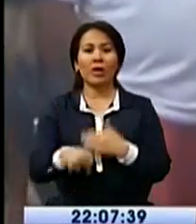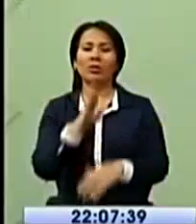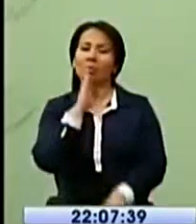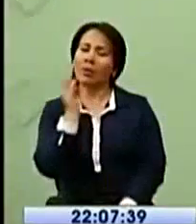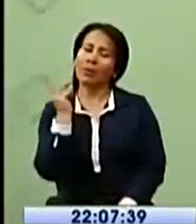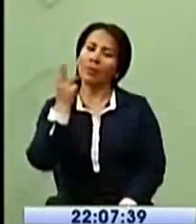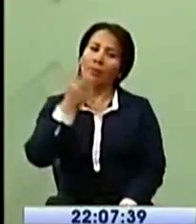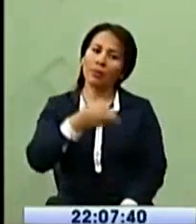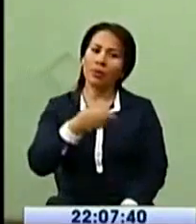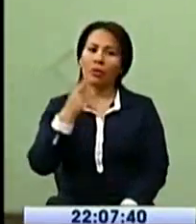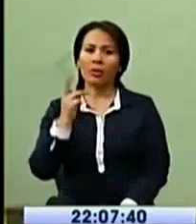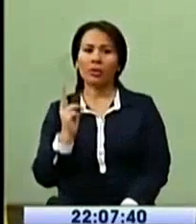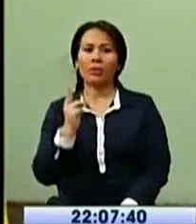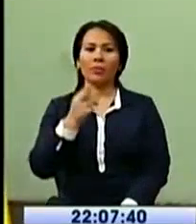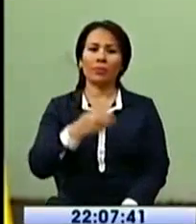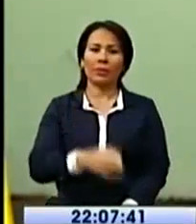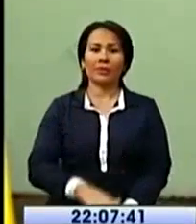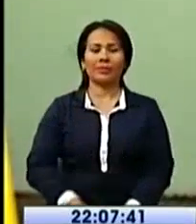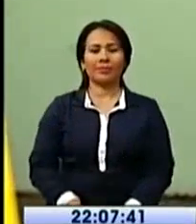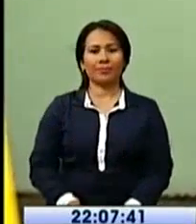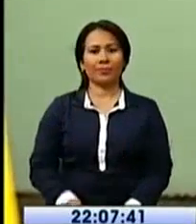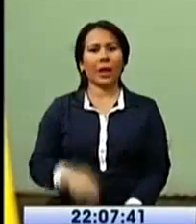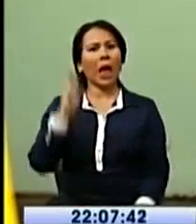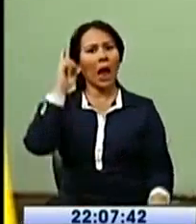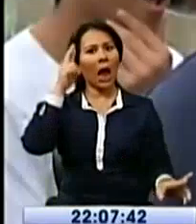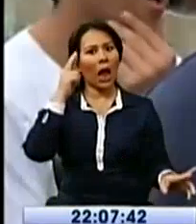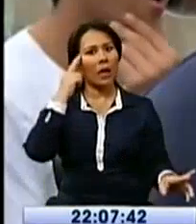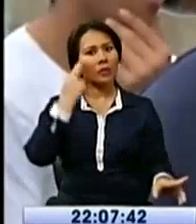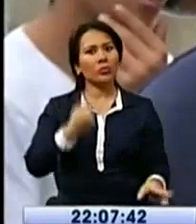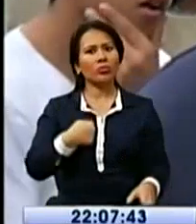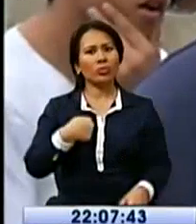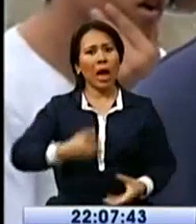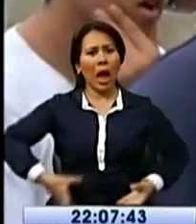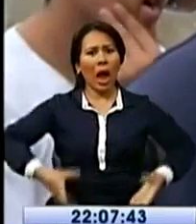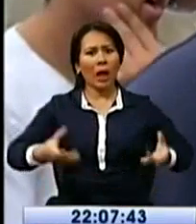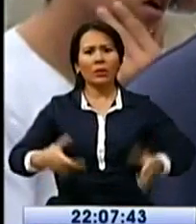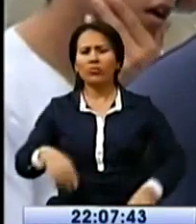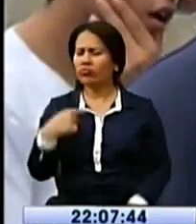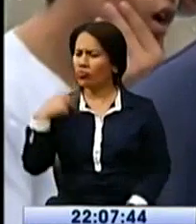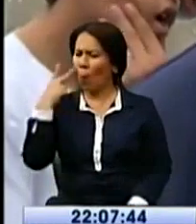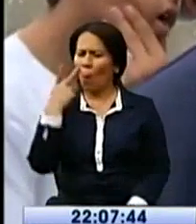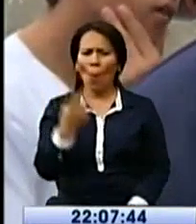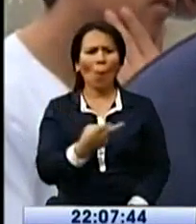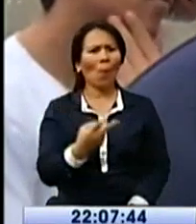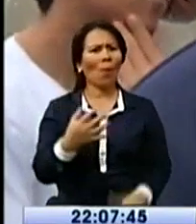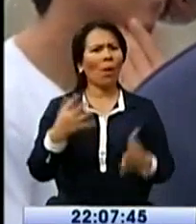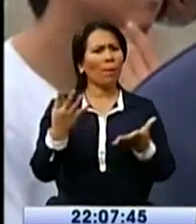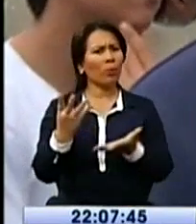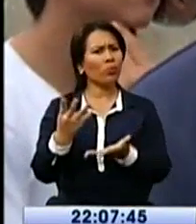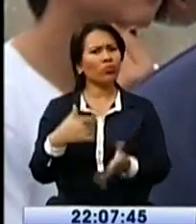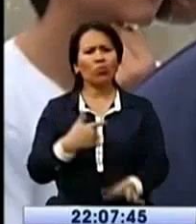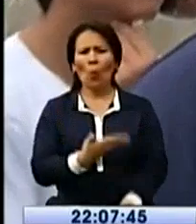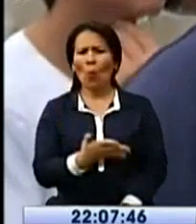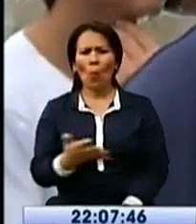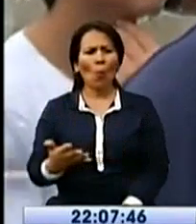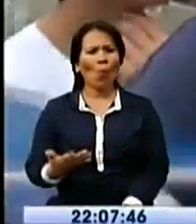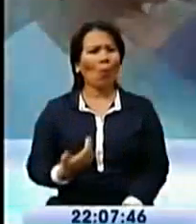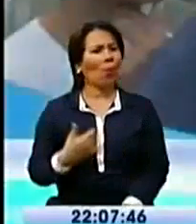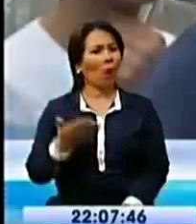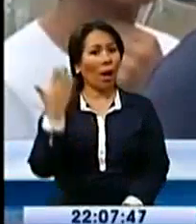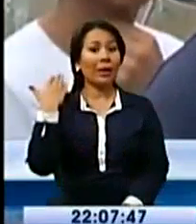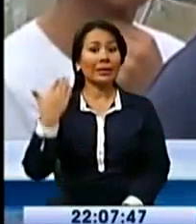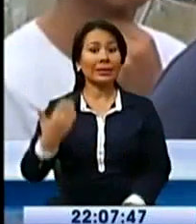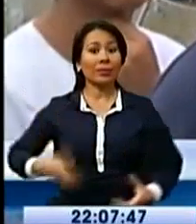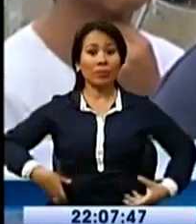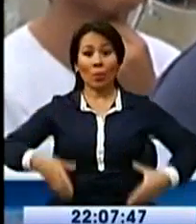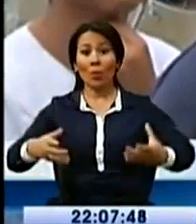visitaba constantemente. Sí, con razón. De carnaval yo no lo vi al señor, no lo vi yo. Antes de